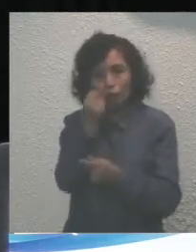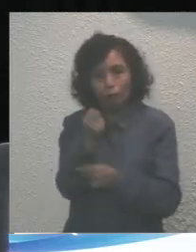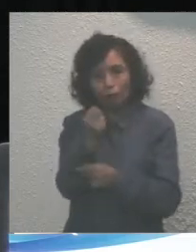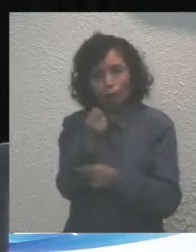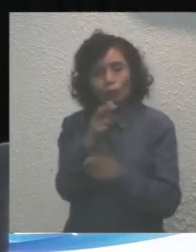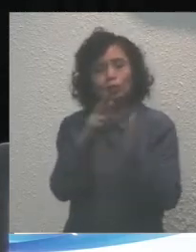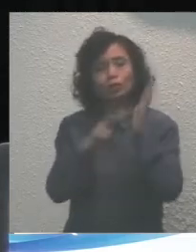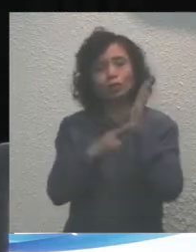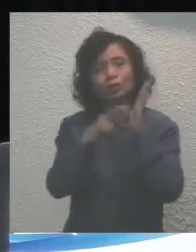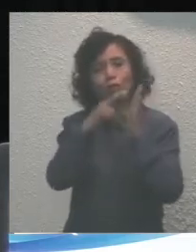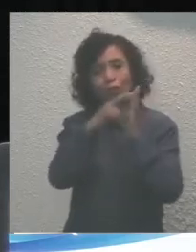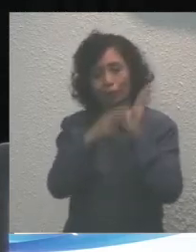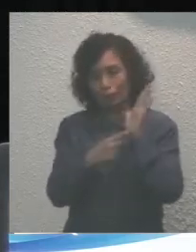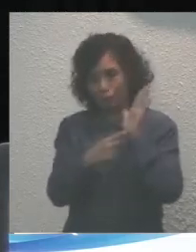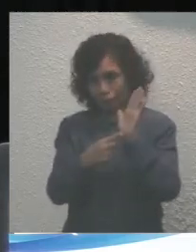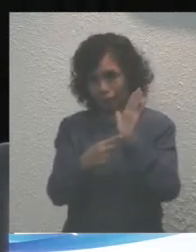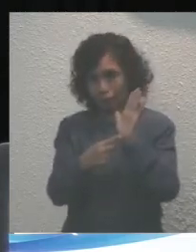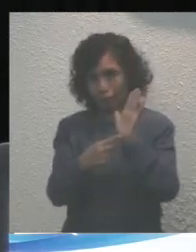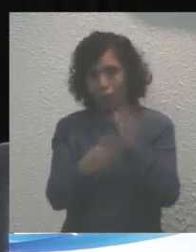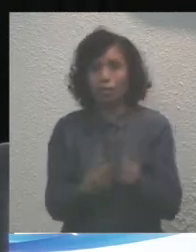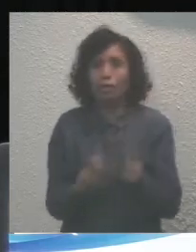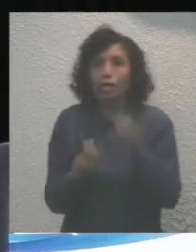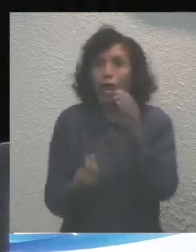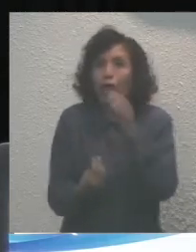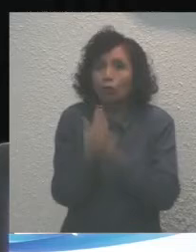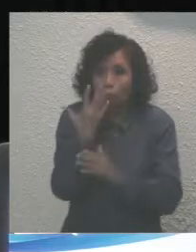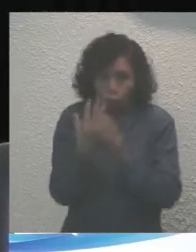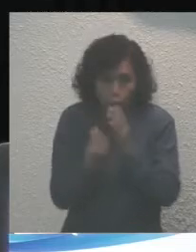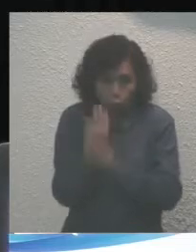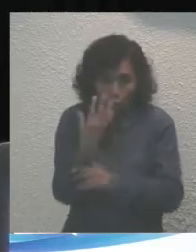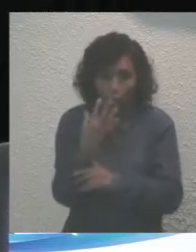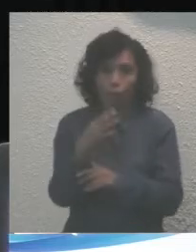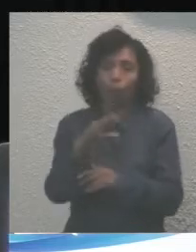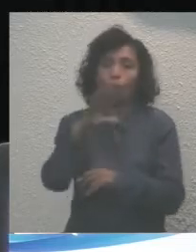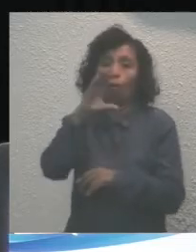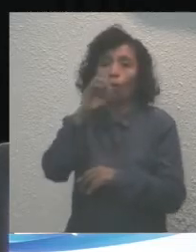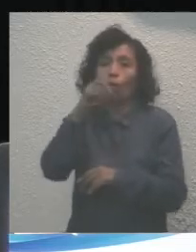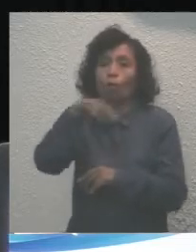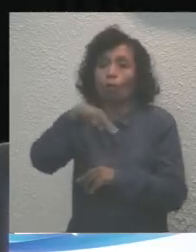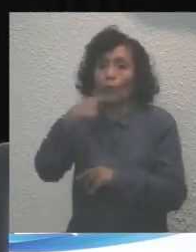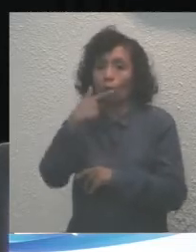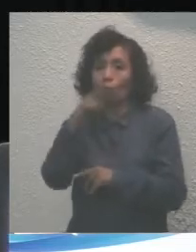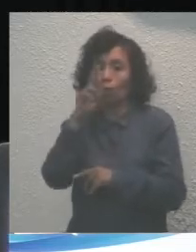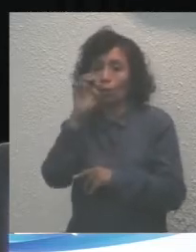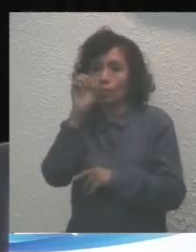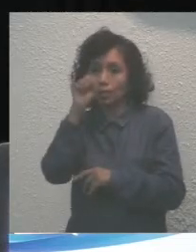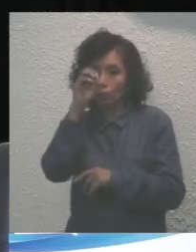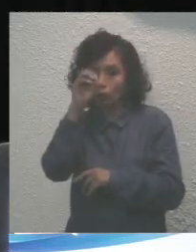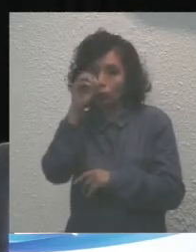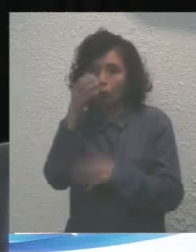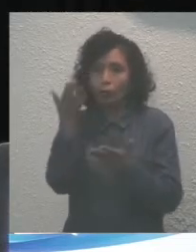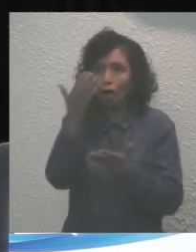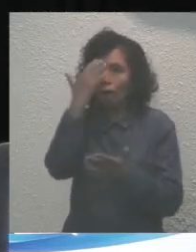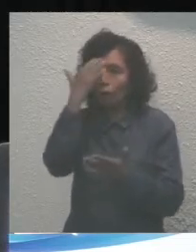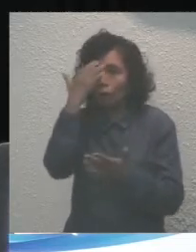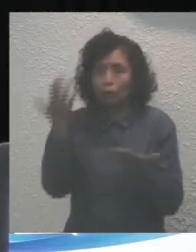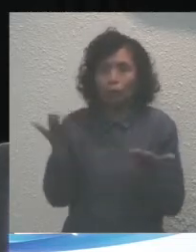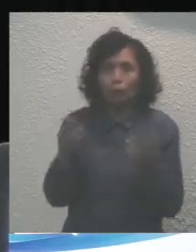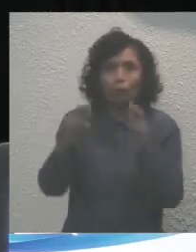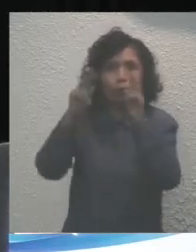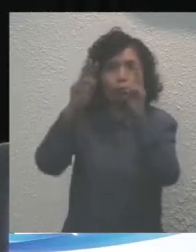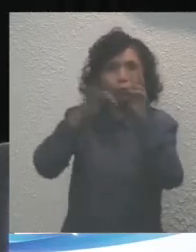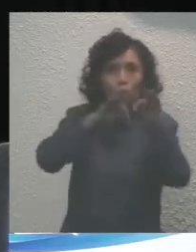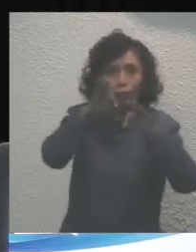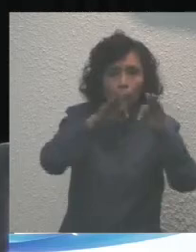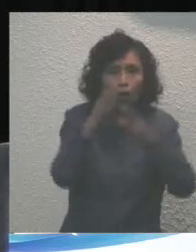nuestra conducta, en que la nueva 17ª legislatura sea conocida por la seriedad de sus